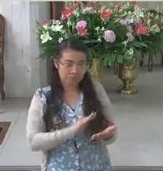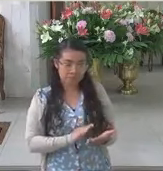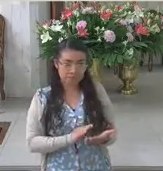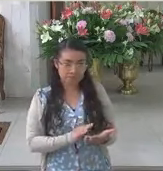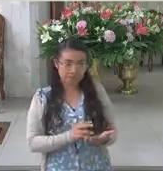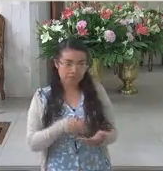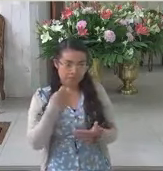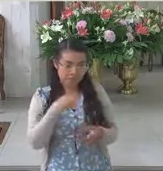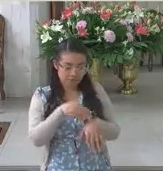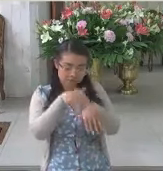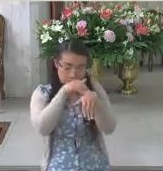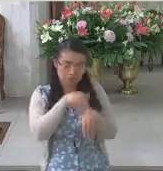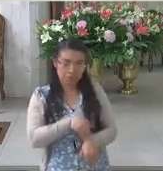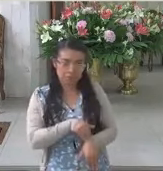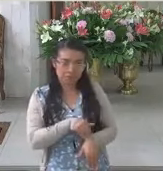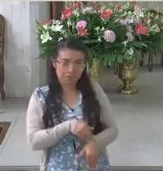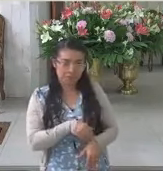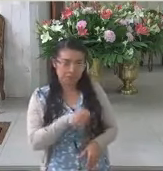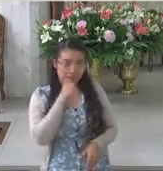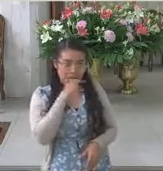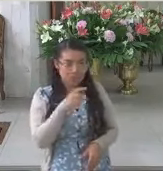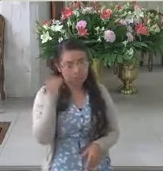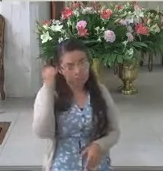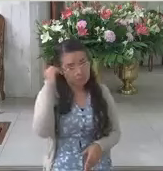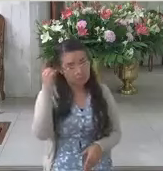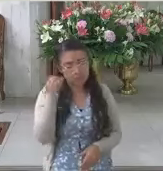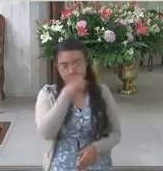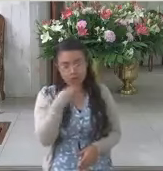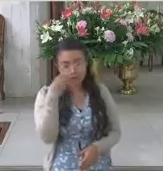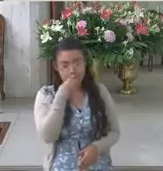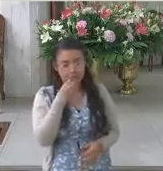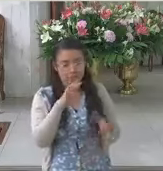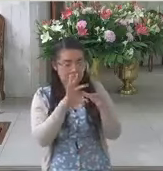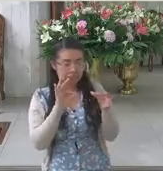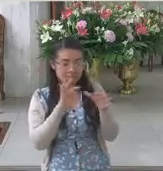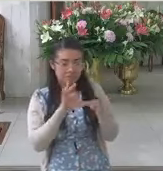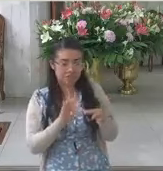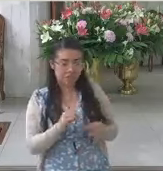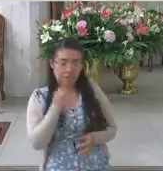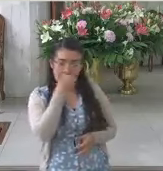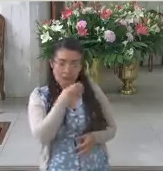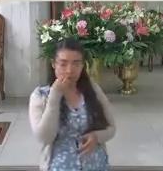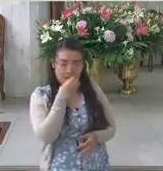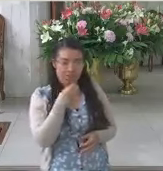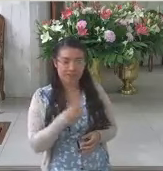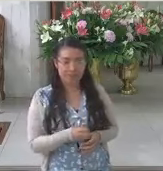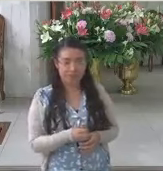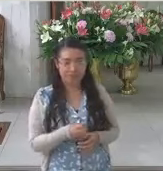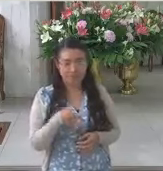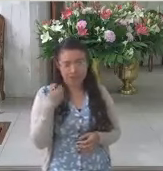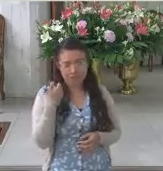hombres los que nos escuchan deben comprender una cosa ser miembro de la iglesia es estar en